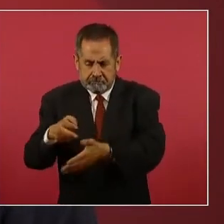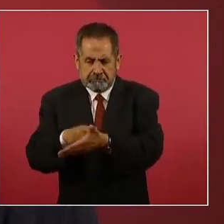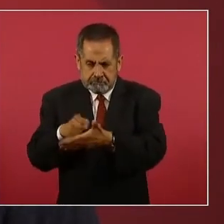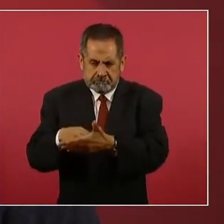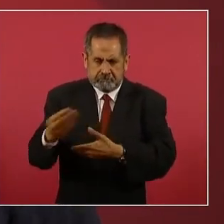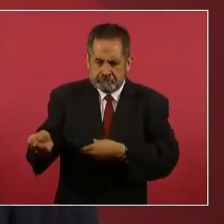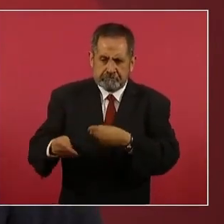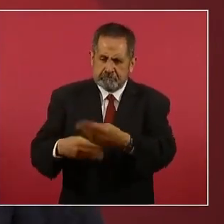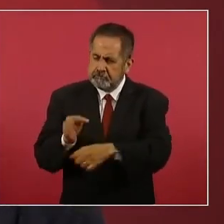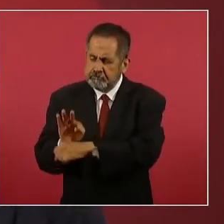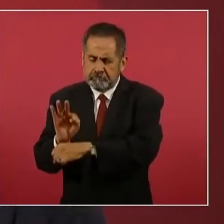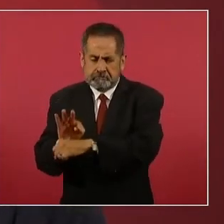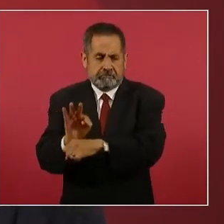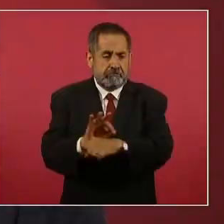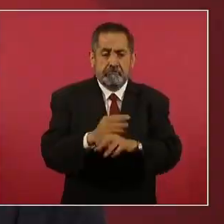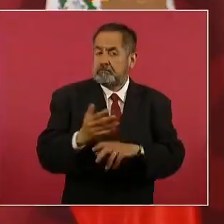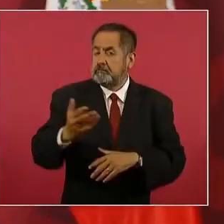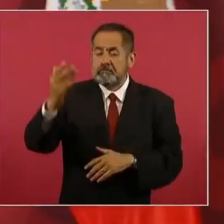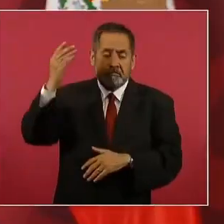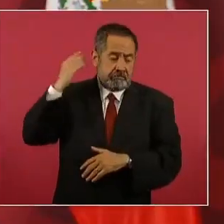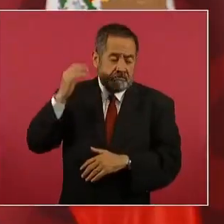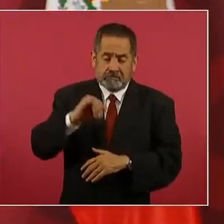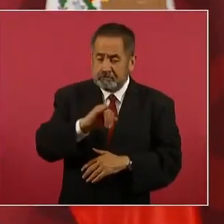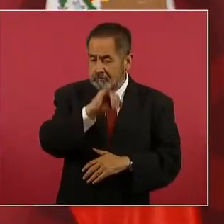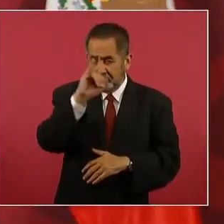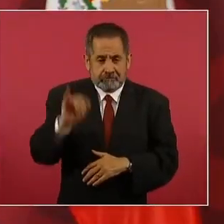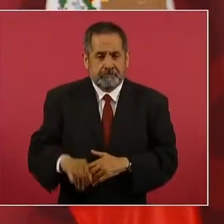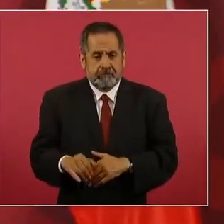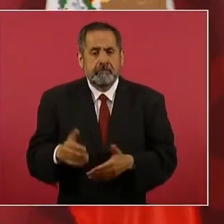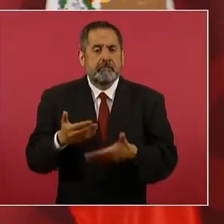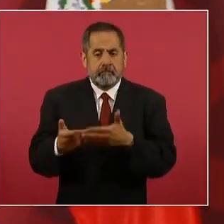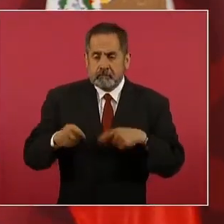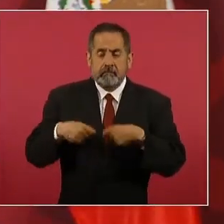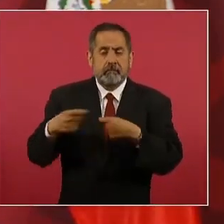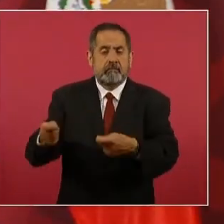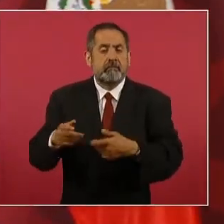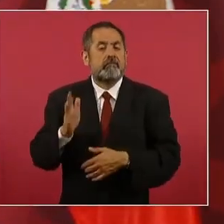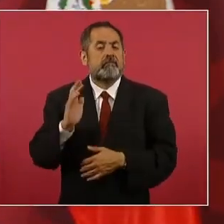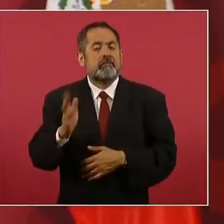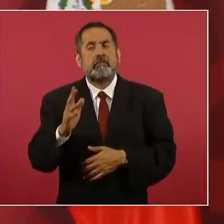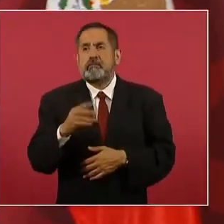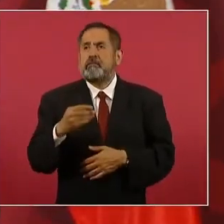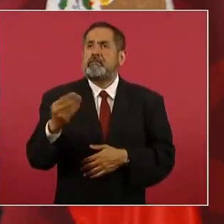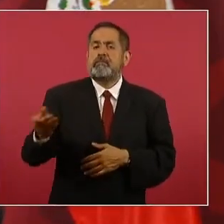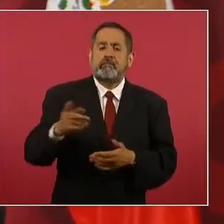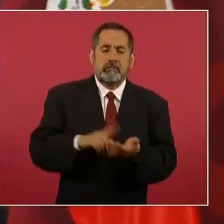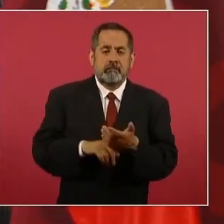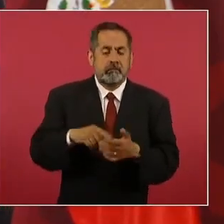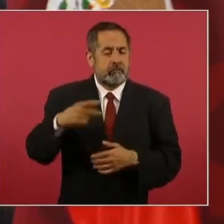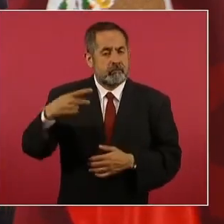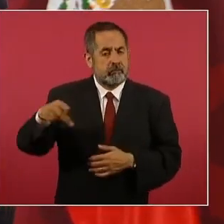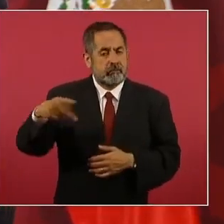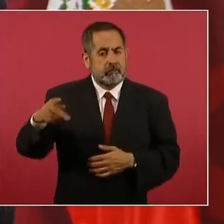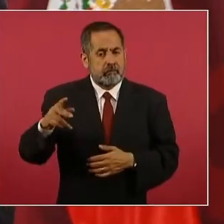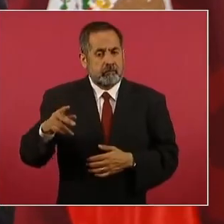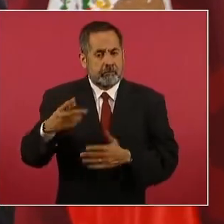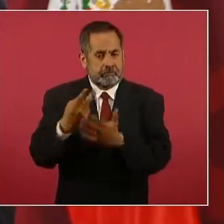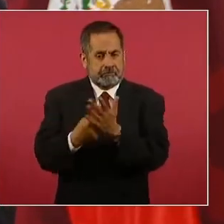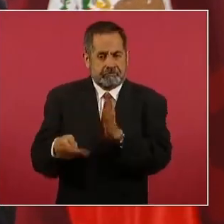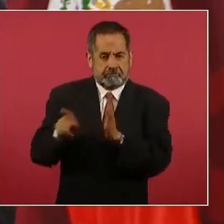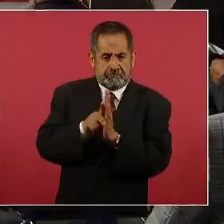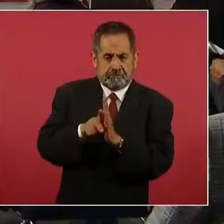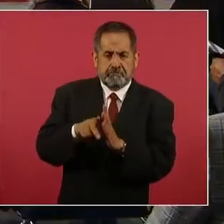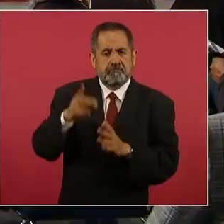Nunca se había hecho eso. Es decir, se han entregado sus